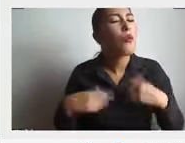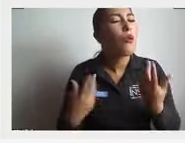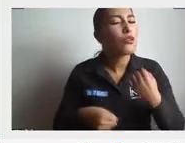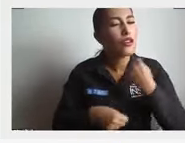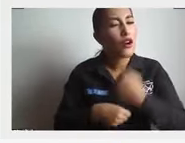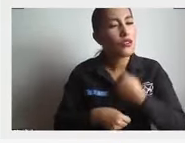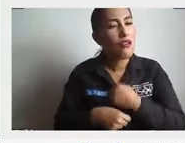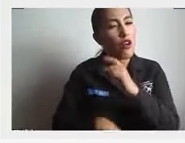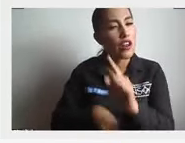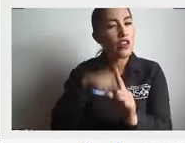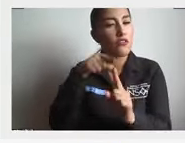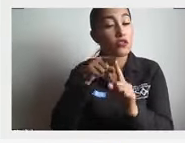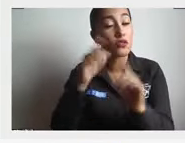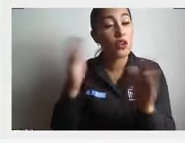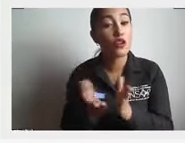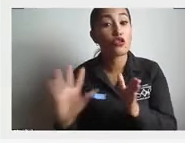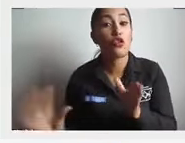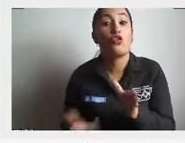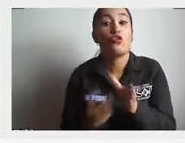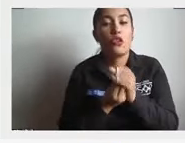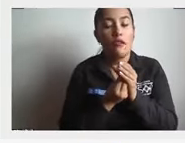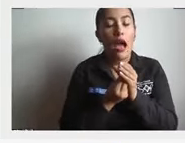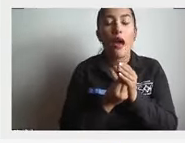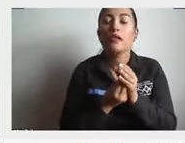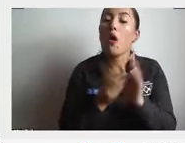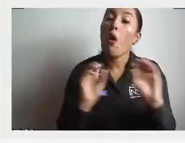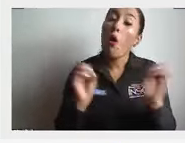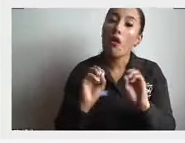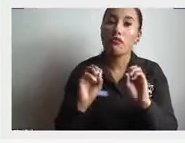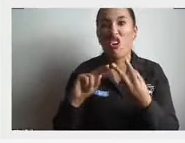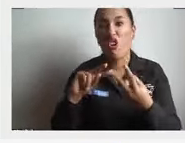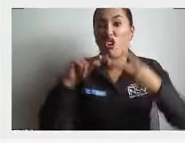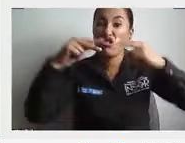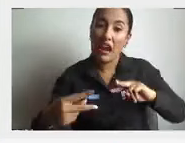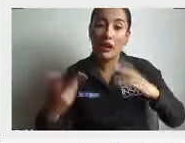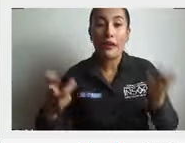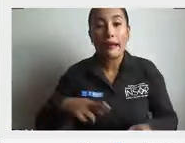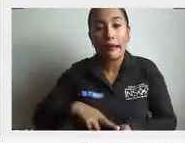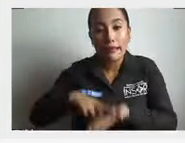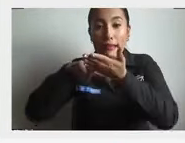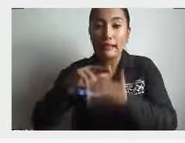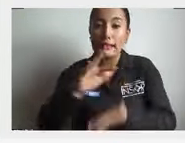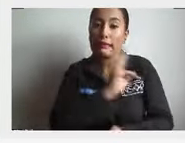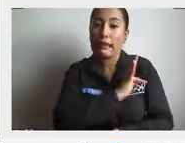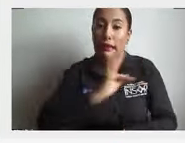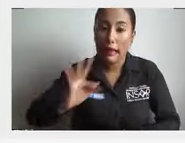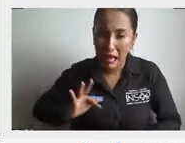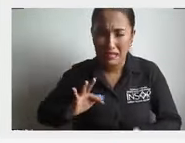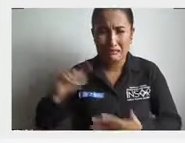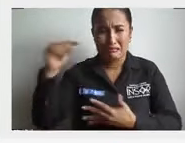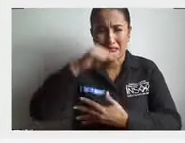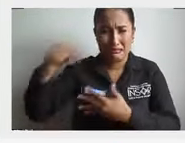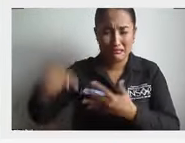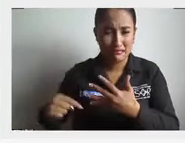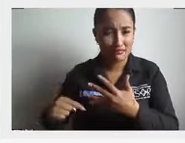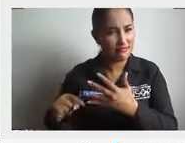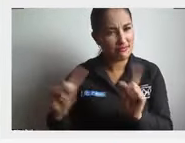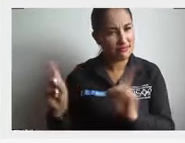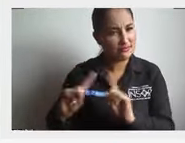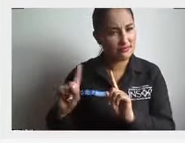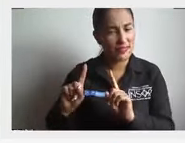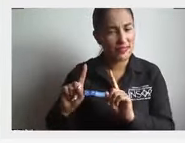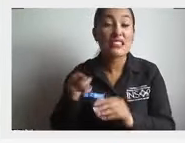no convertir la educación inclusiva en rehabilitación, en terapias, en nada de esas cosas desde los recursos que se encuentren en